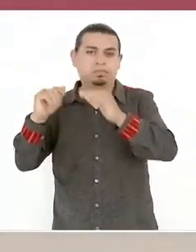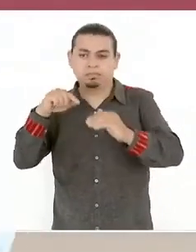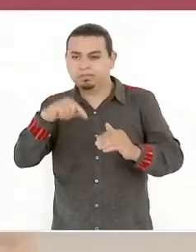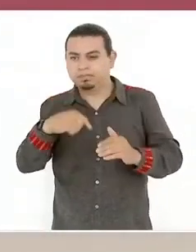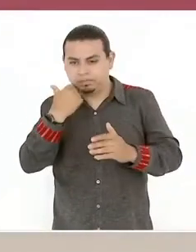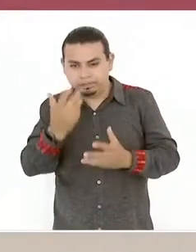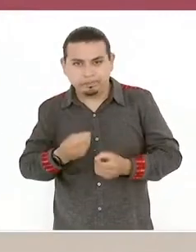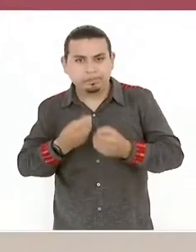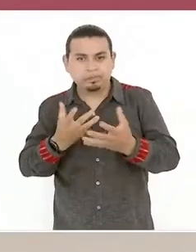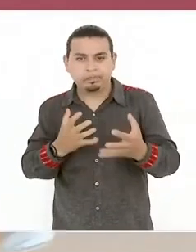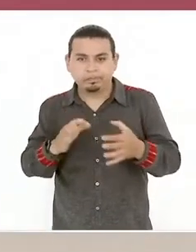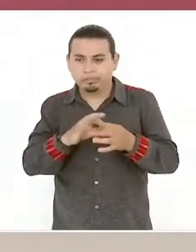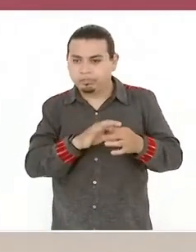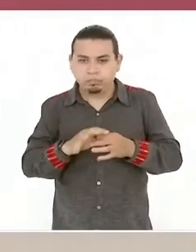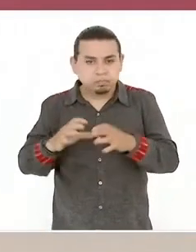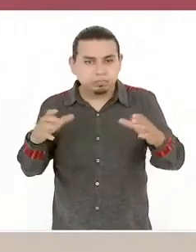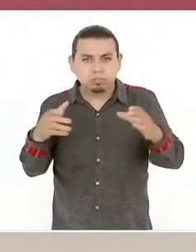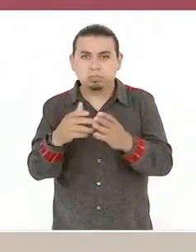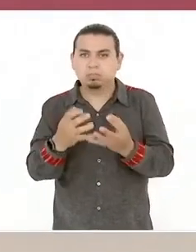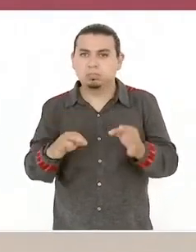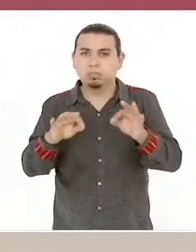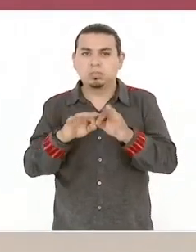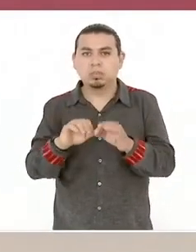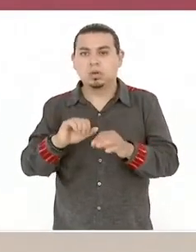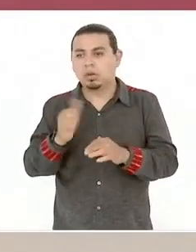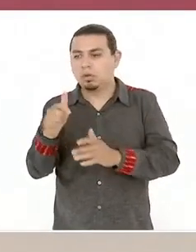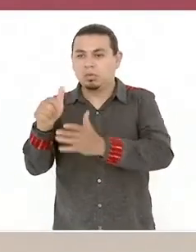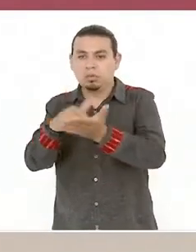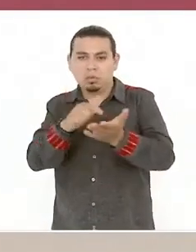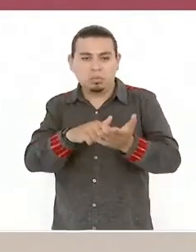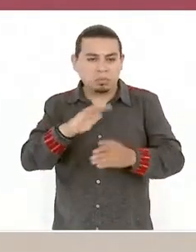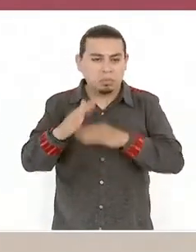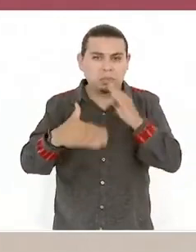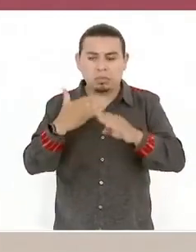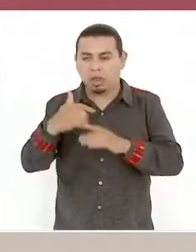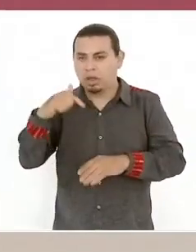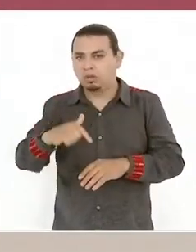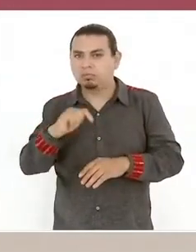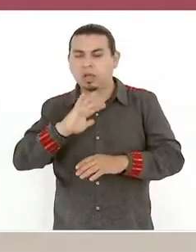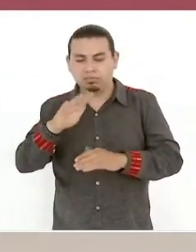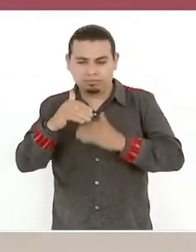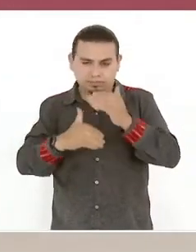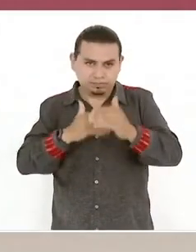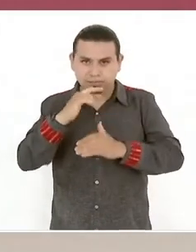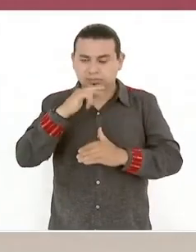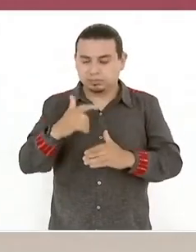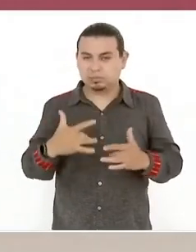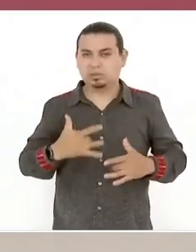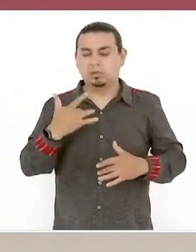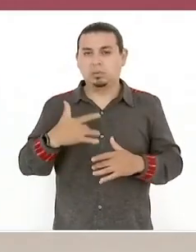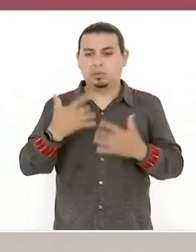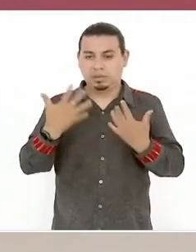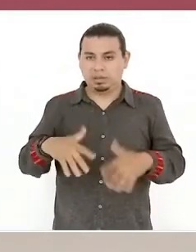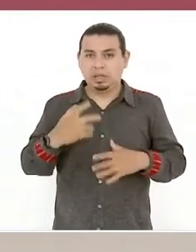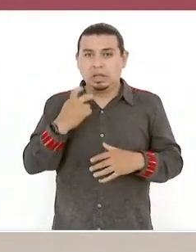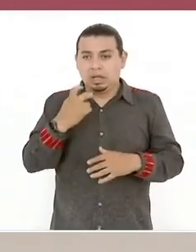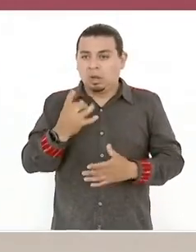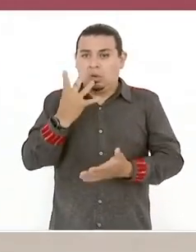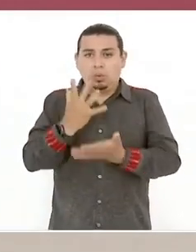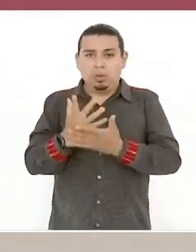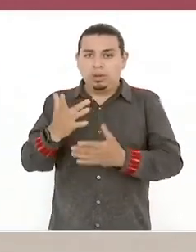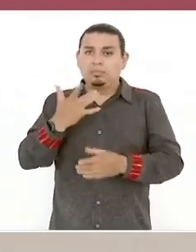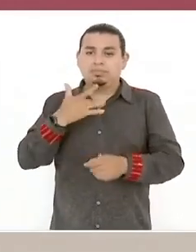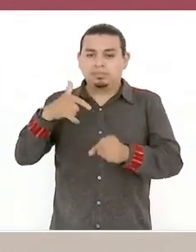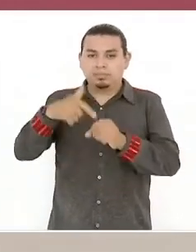profundidad natural más importante de cualquier puerto a nivel mundial. Que en esta región tenemos la única refinería del